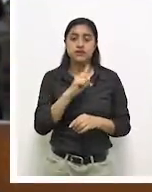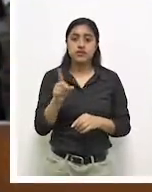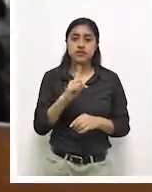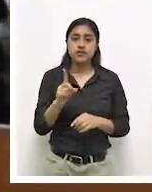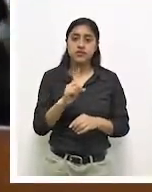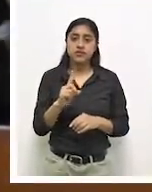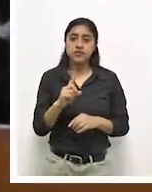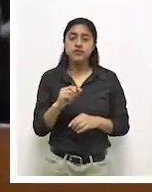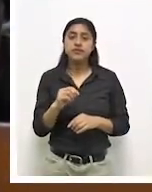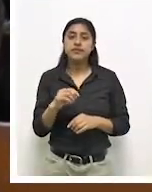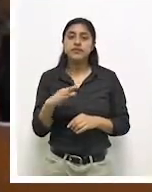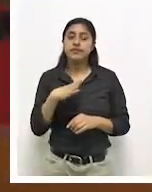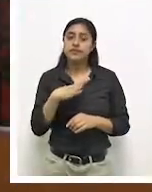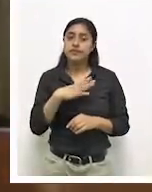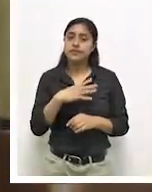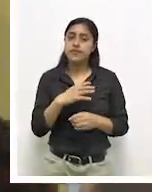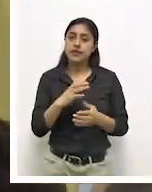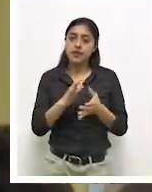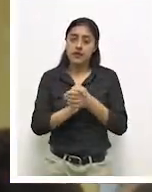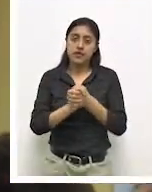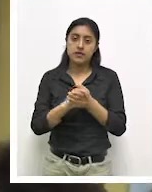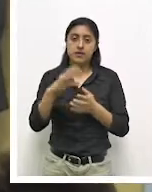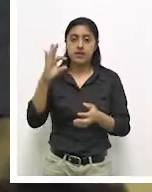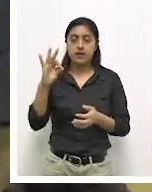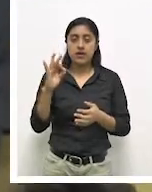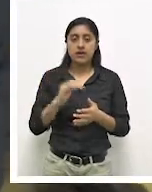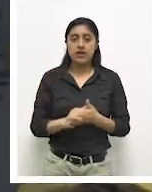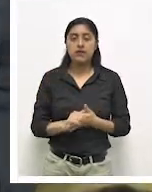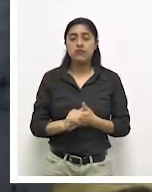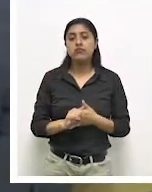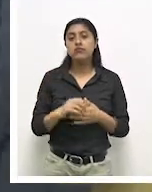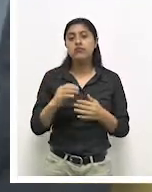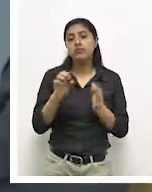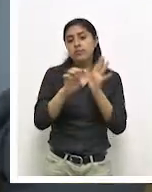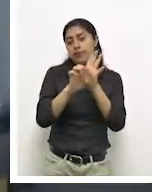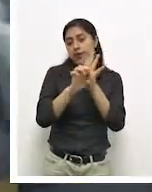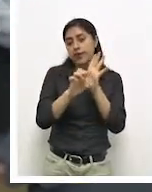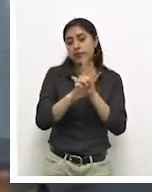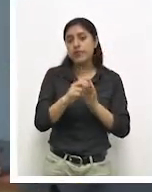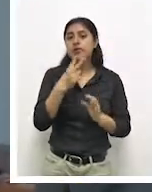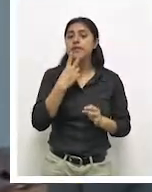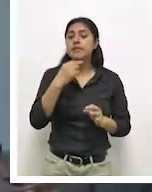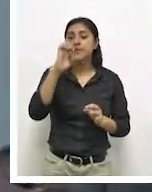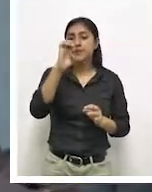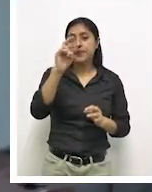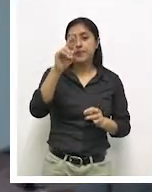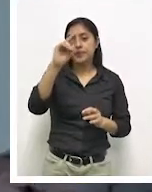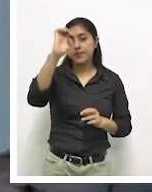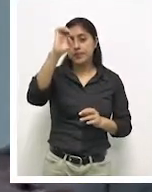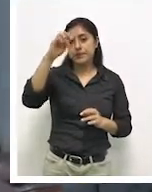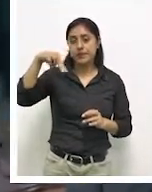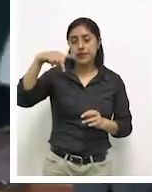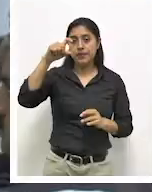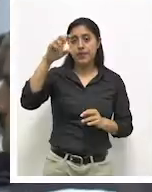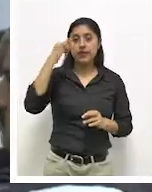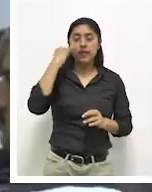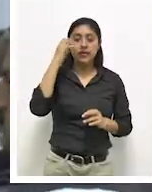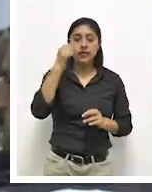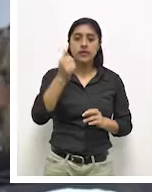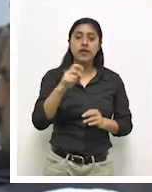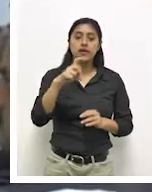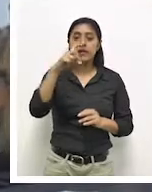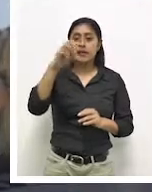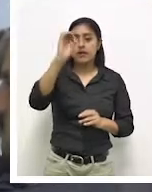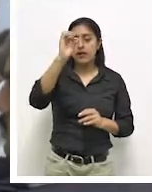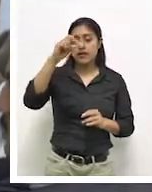trámites específicos. En el caso de reclamar herencias, la constancia puede garantizar que los bienes de una persona se transmitan de forma